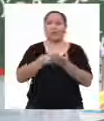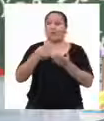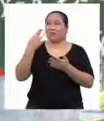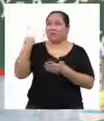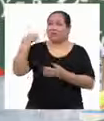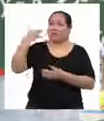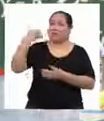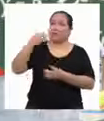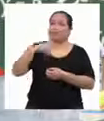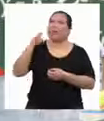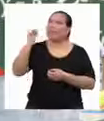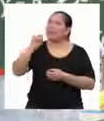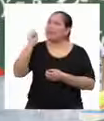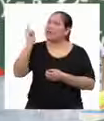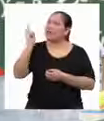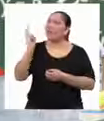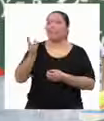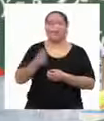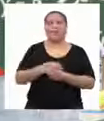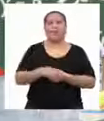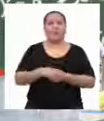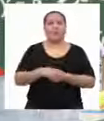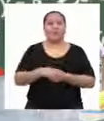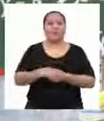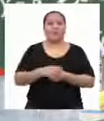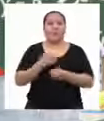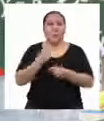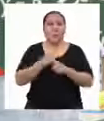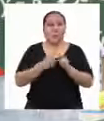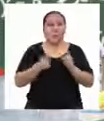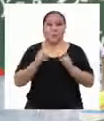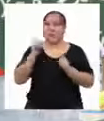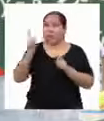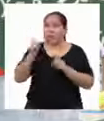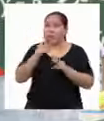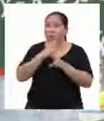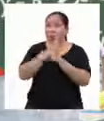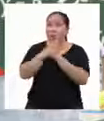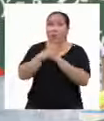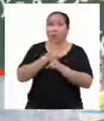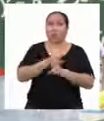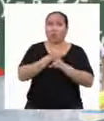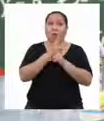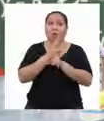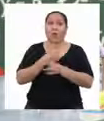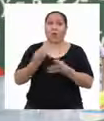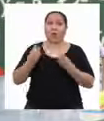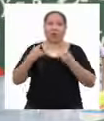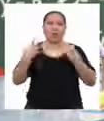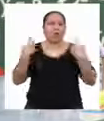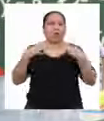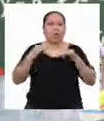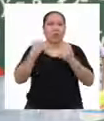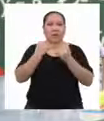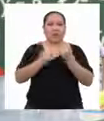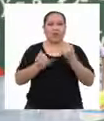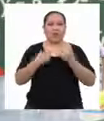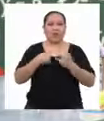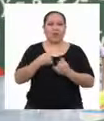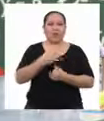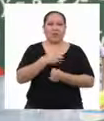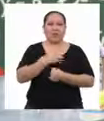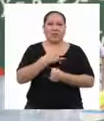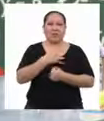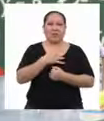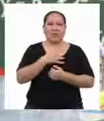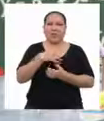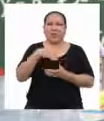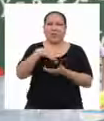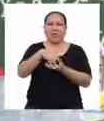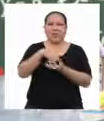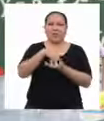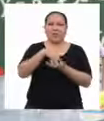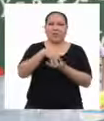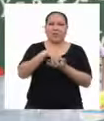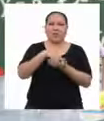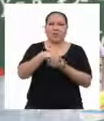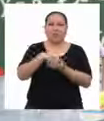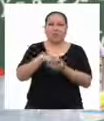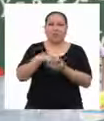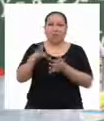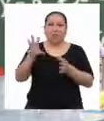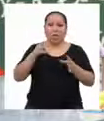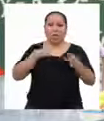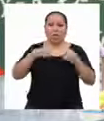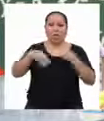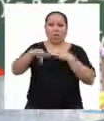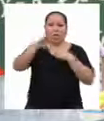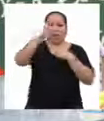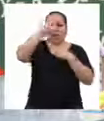profesora Gisela. Pero debe tener cuidado porque cuando pasa eso, uno también se hace más vulnerable a las infecciones de